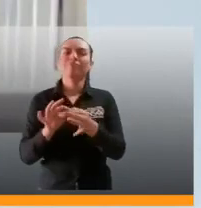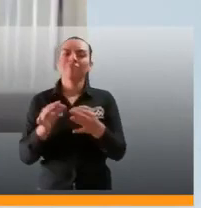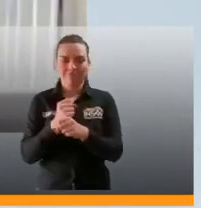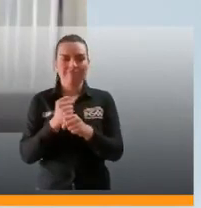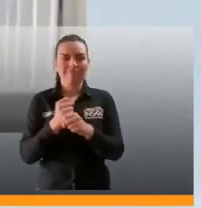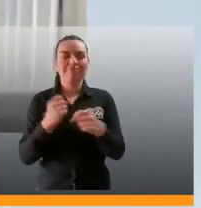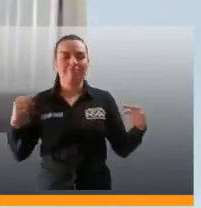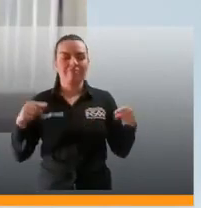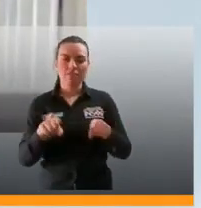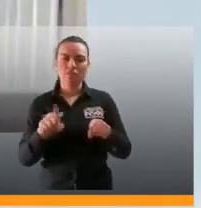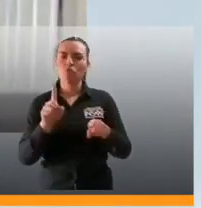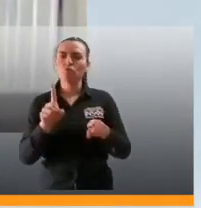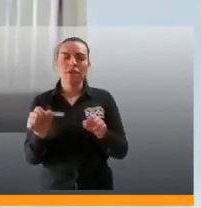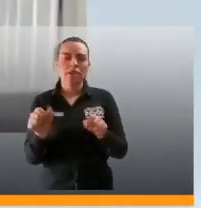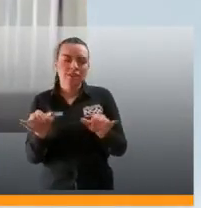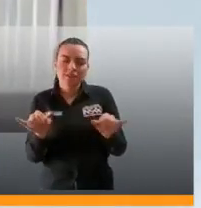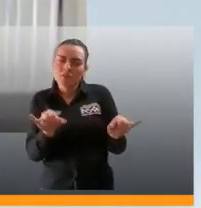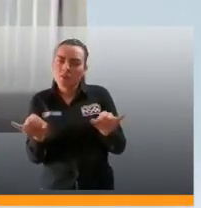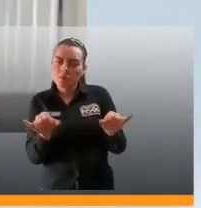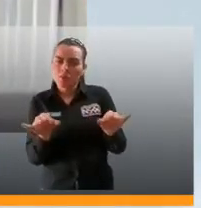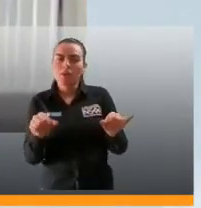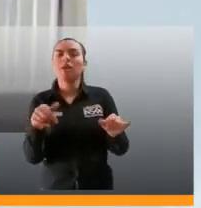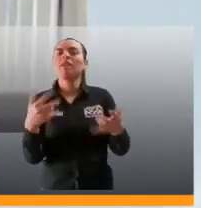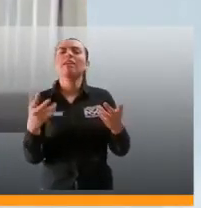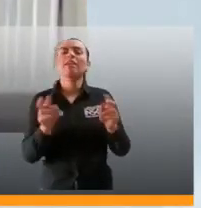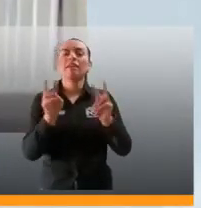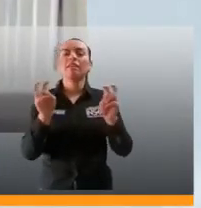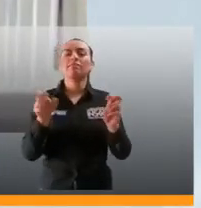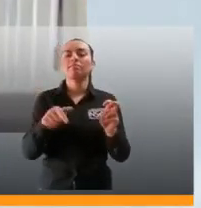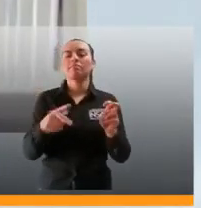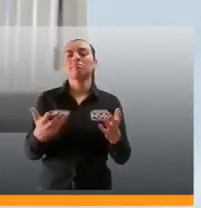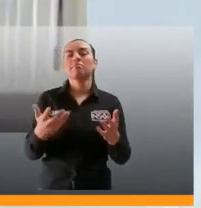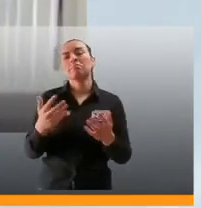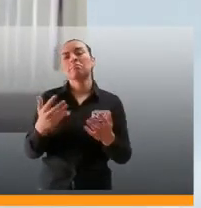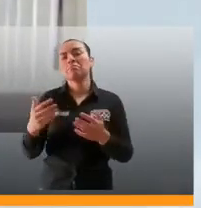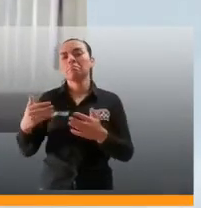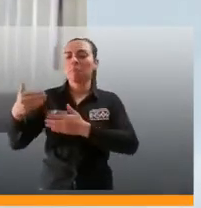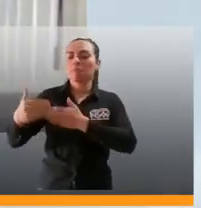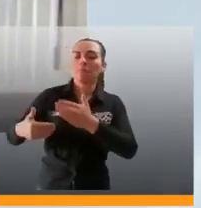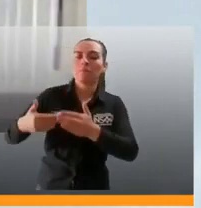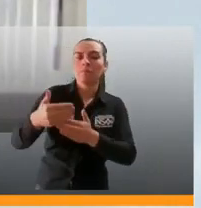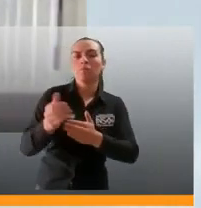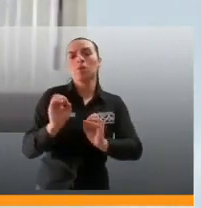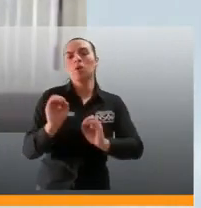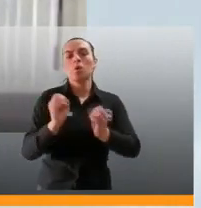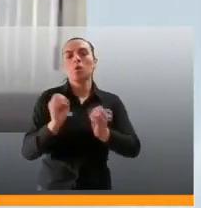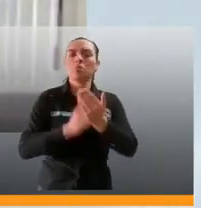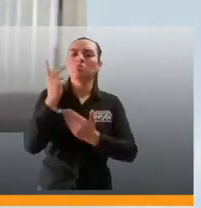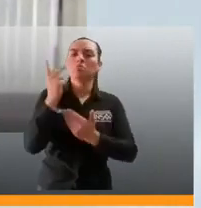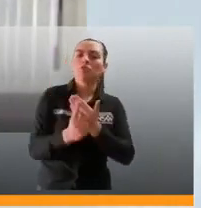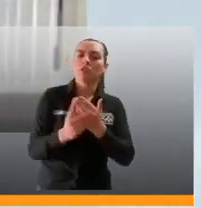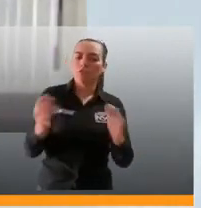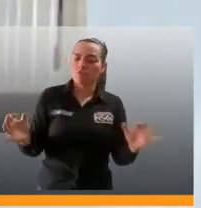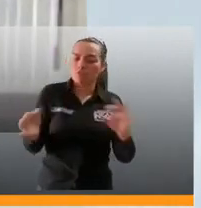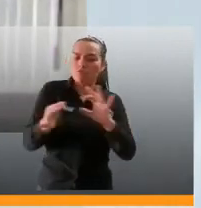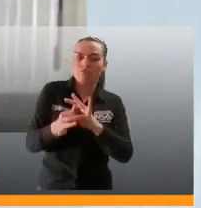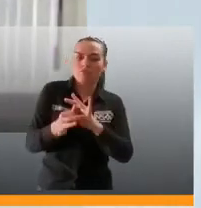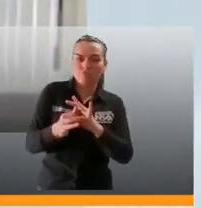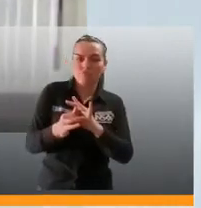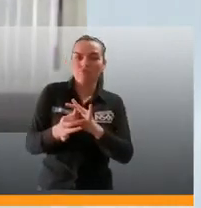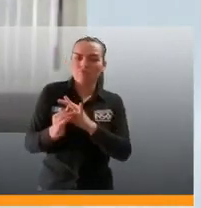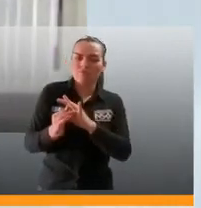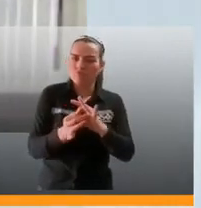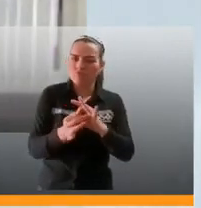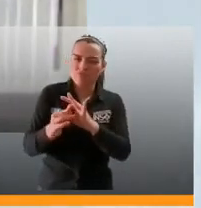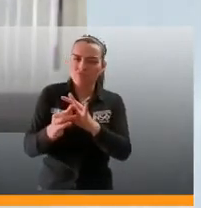similitudes, fue la posibilidad de plantear procesos y proyectos conjuntos. Entonces, estos tipos de